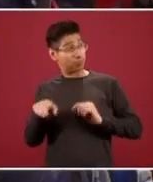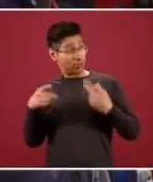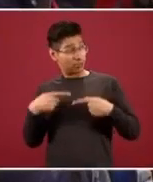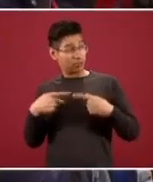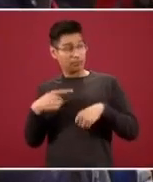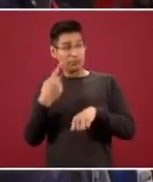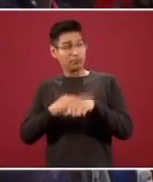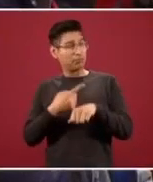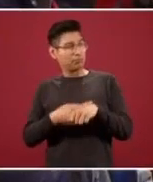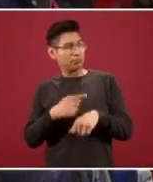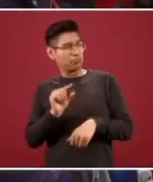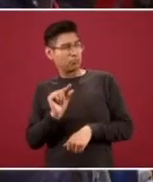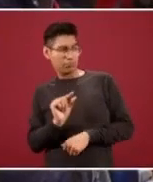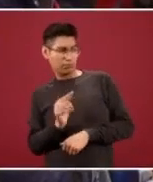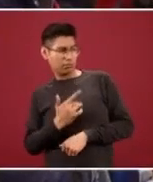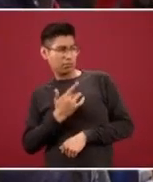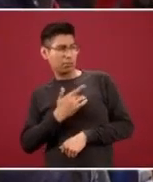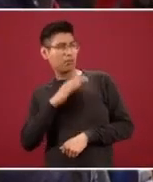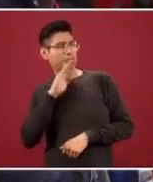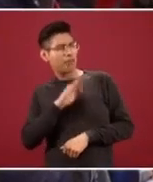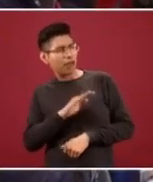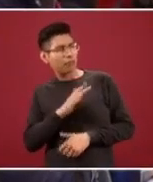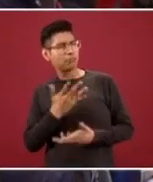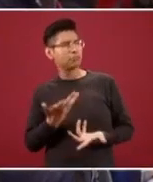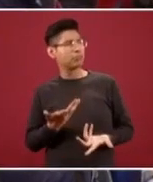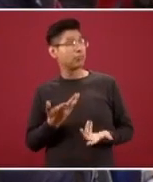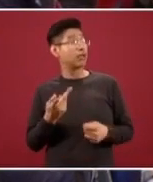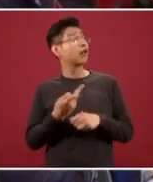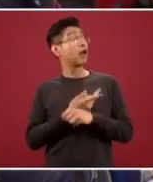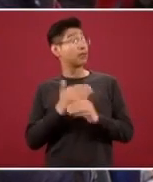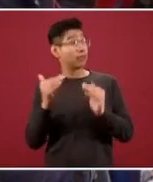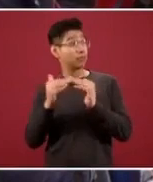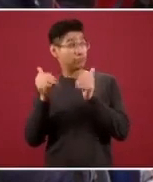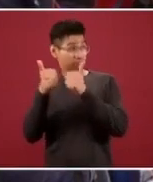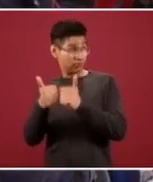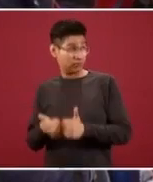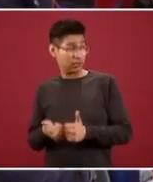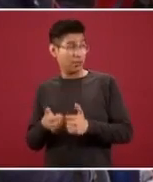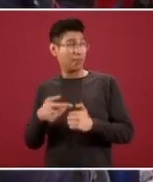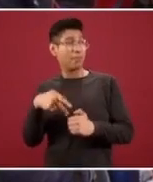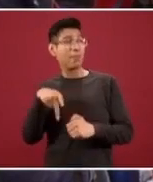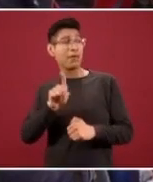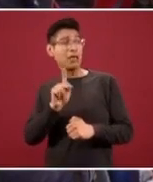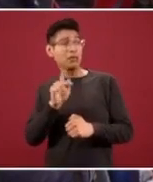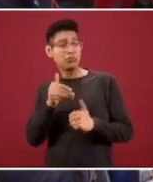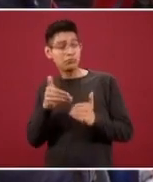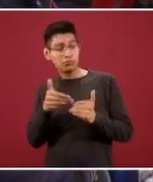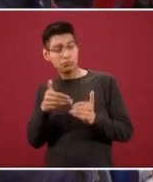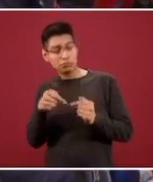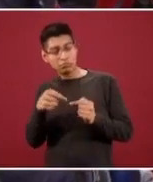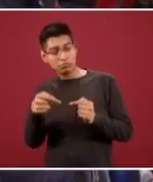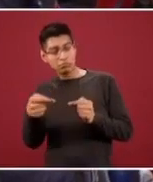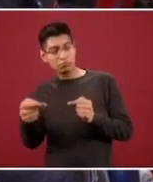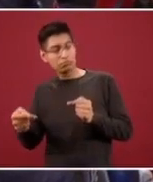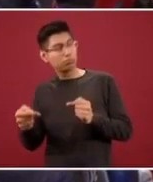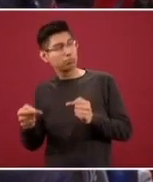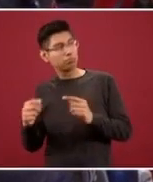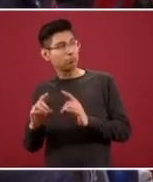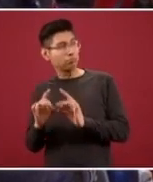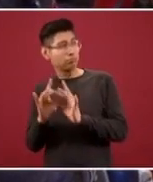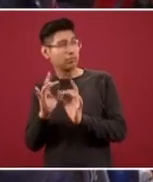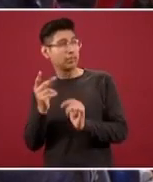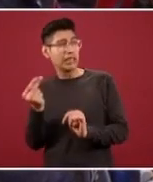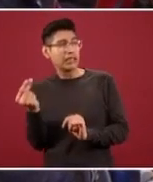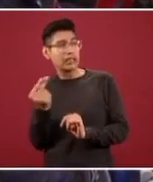estas personas que en determinado momento requerirían, por ejemplo, sus incapacidades,